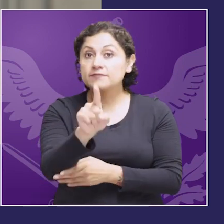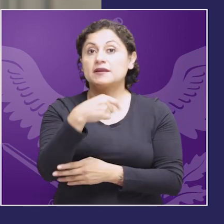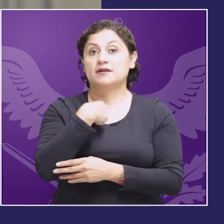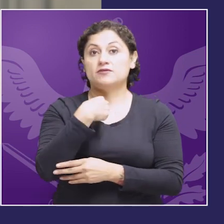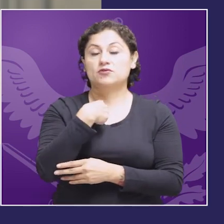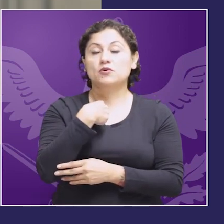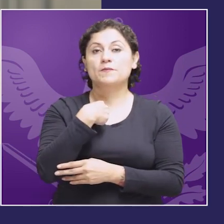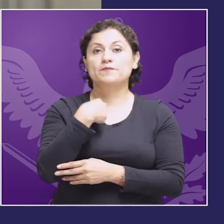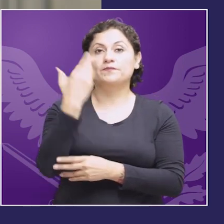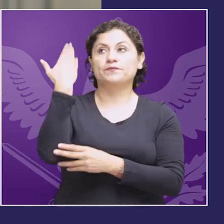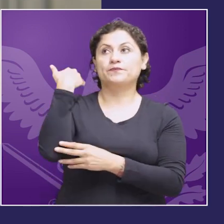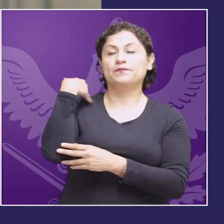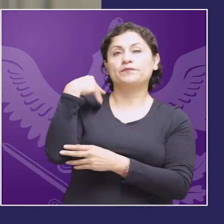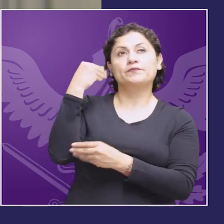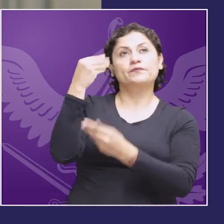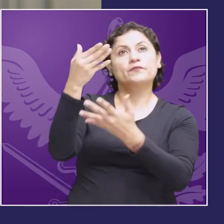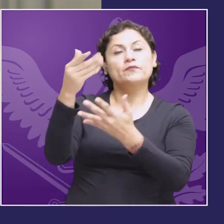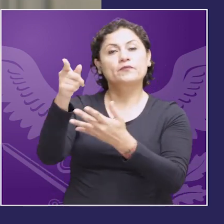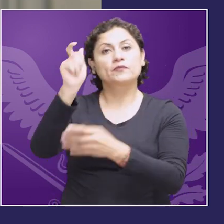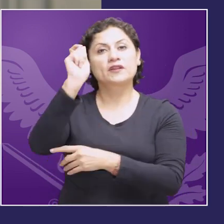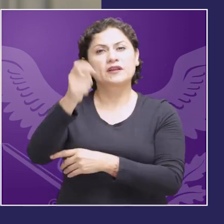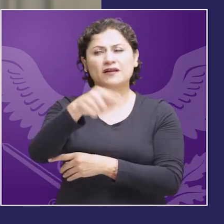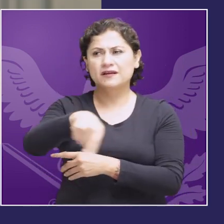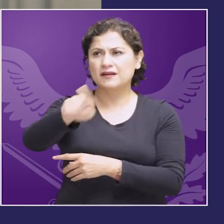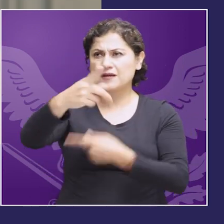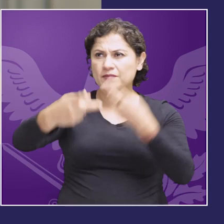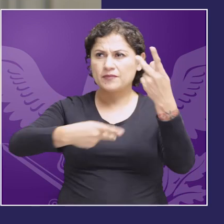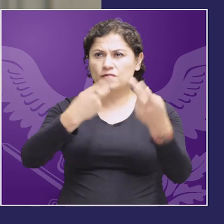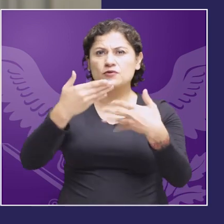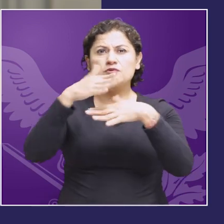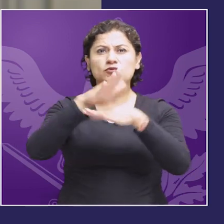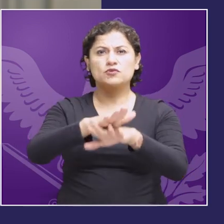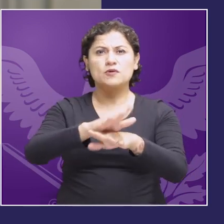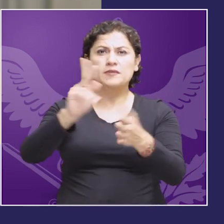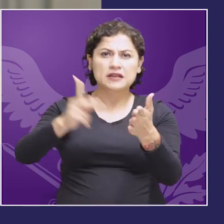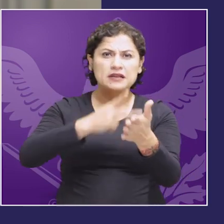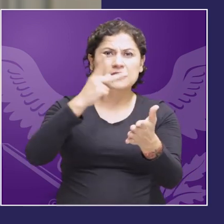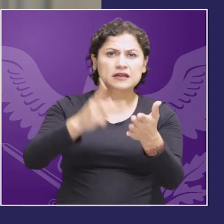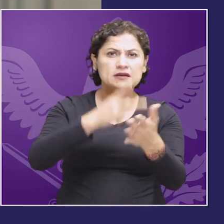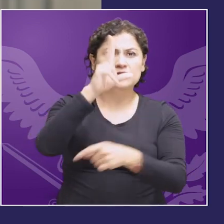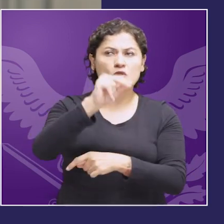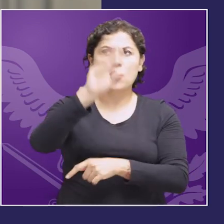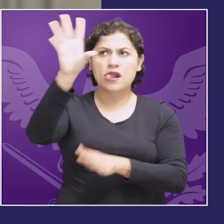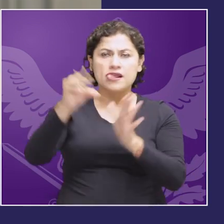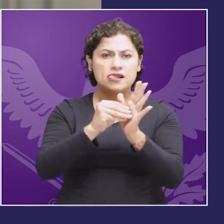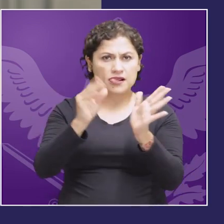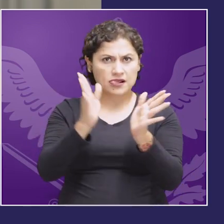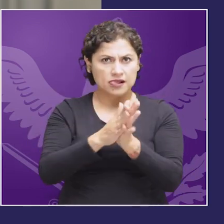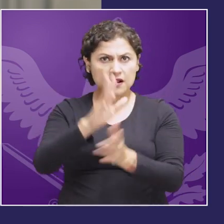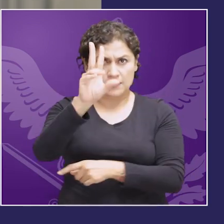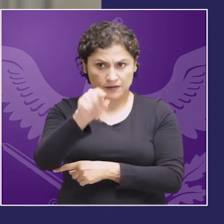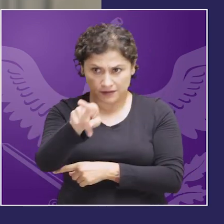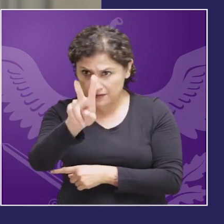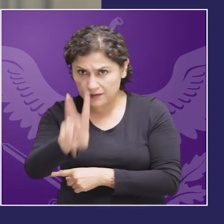tema alguien preguntó de la no repetición, ¿cierto? Sí. Ya. Yo creo que, por ejemplo, en ese caso de Lorenza Cayuán, el tema de la